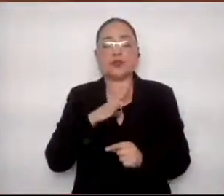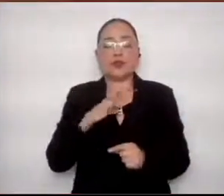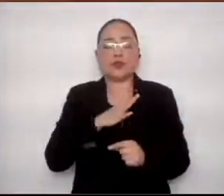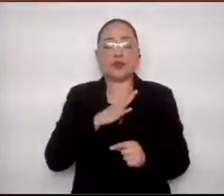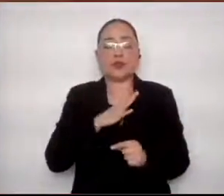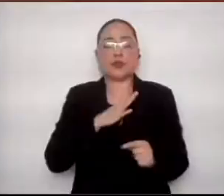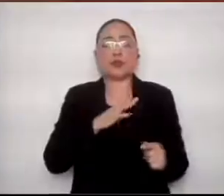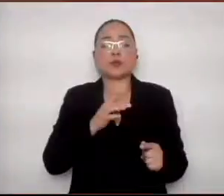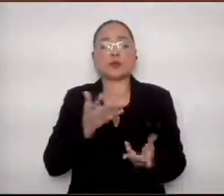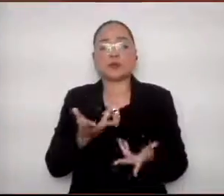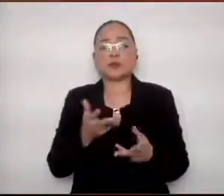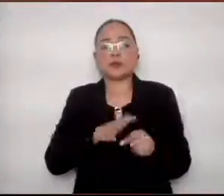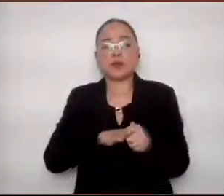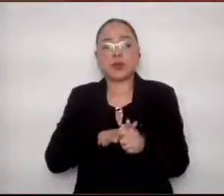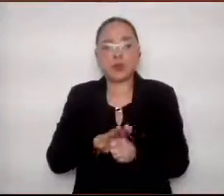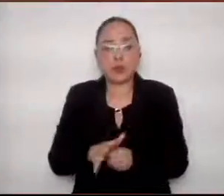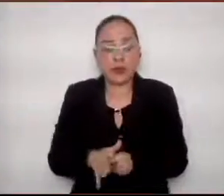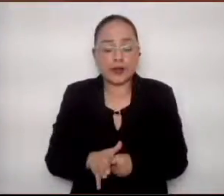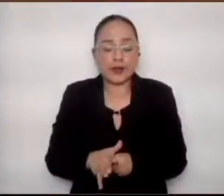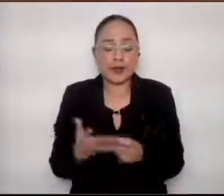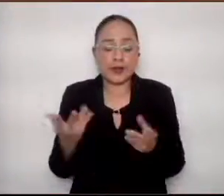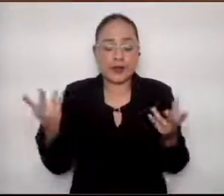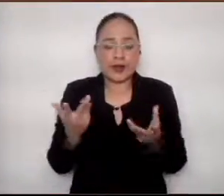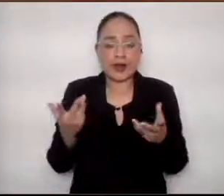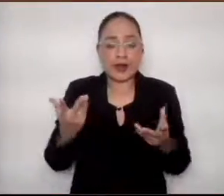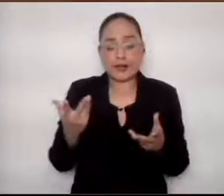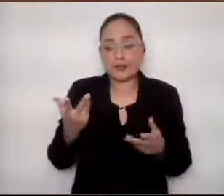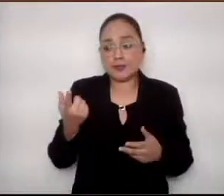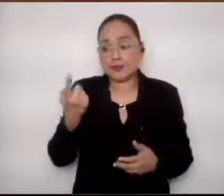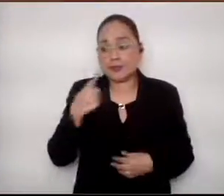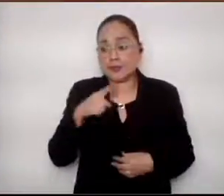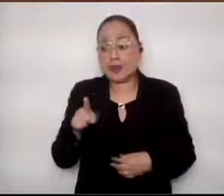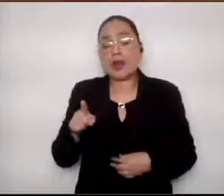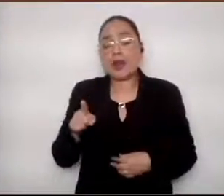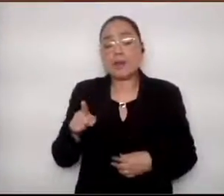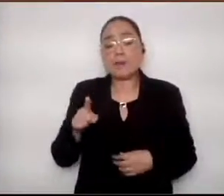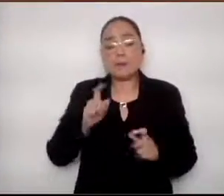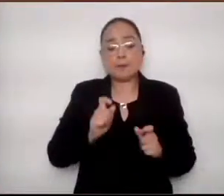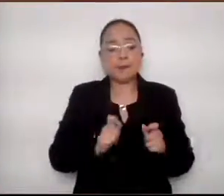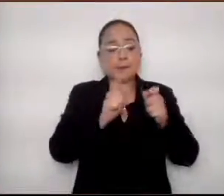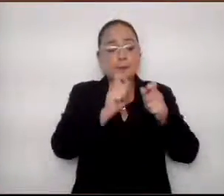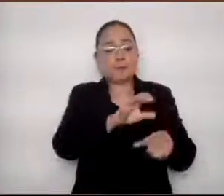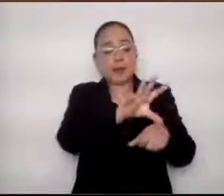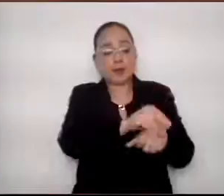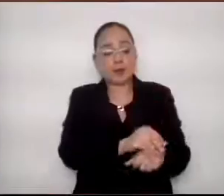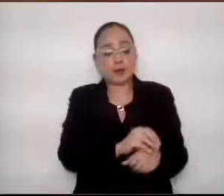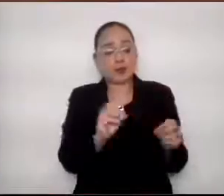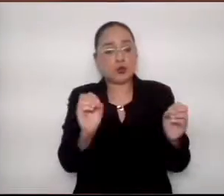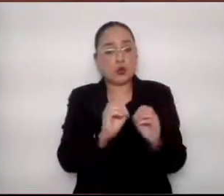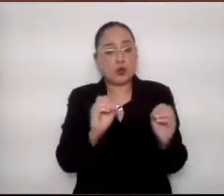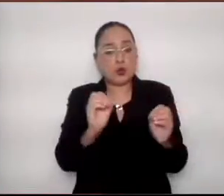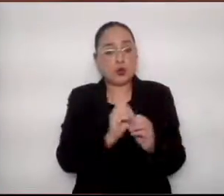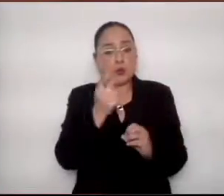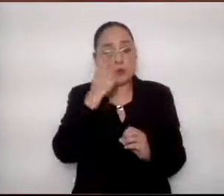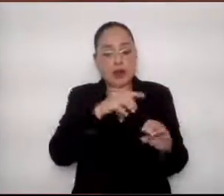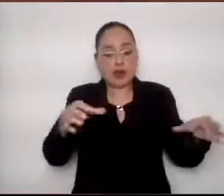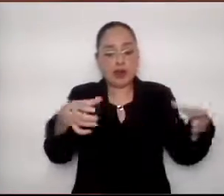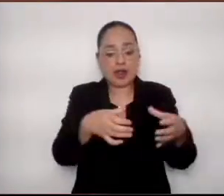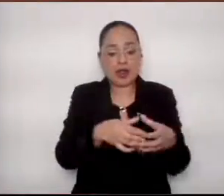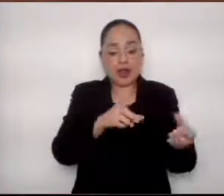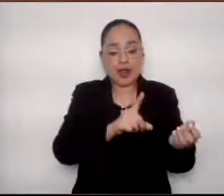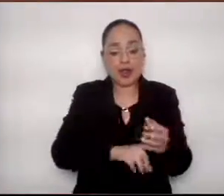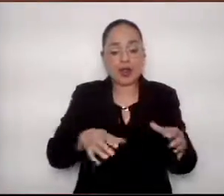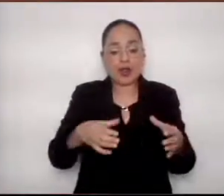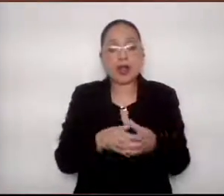sido esos elementos que han impedido que se le otorguen concesiones a esta